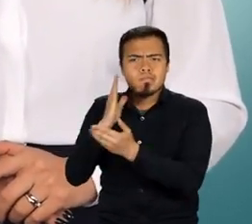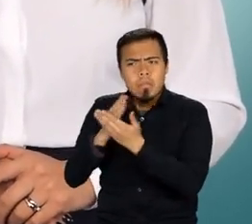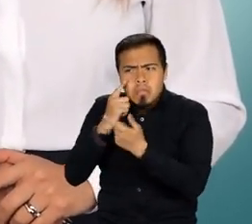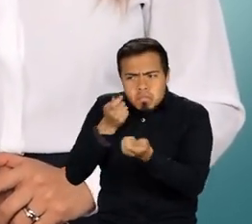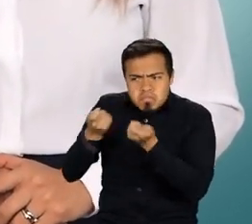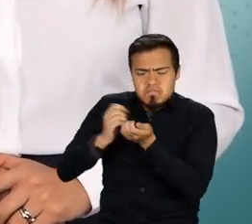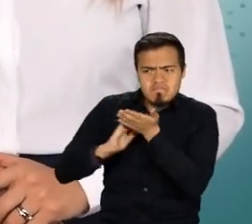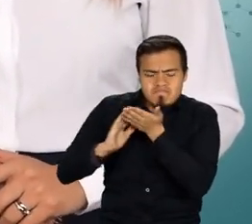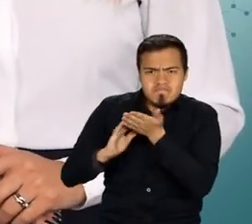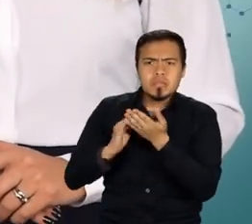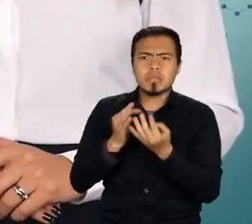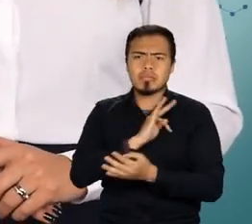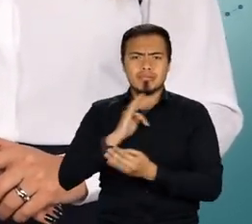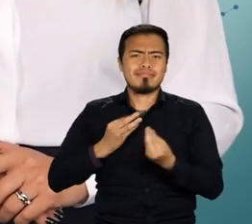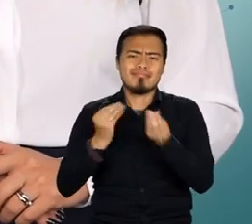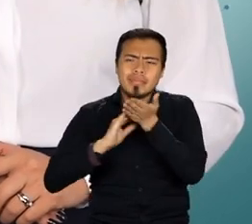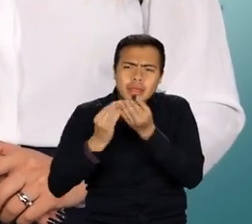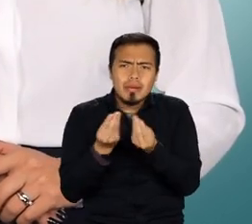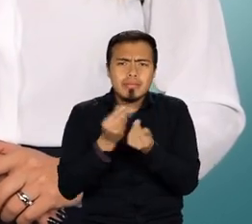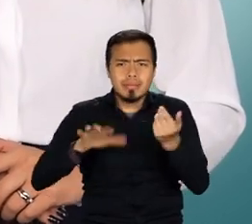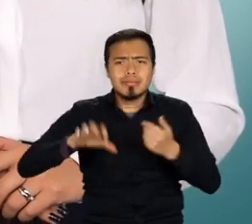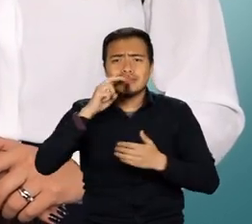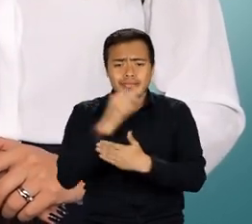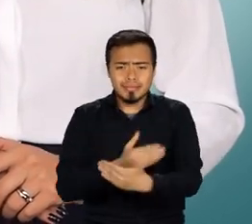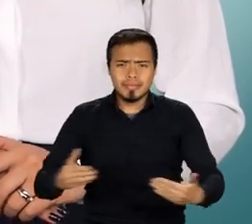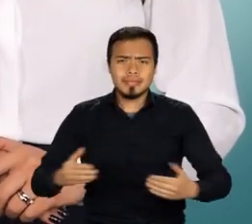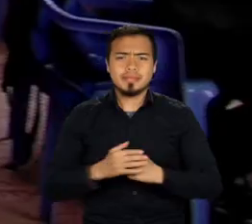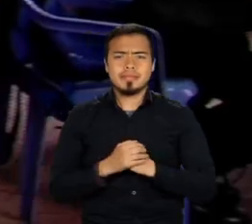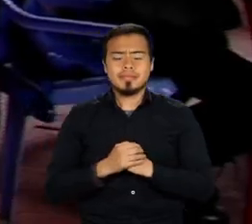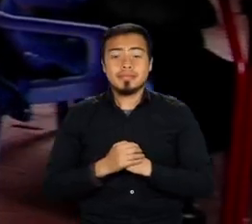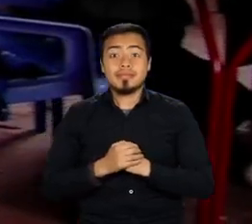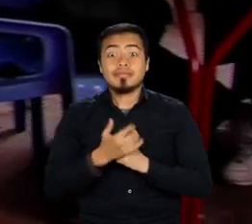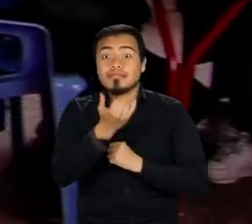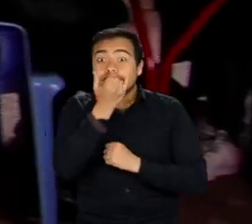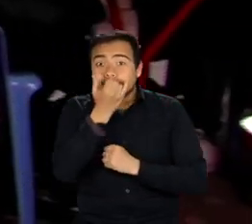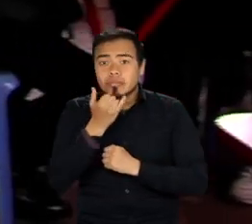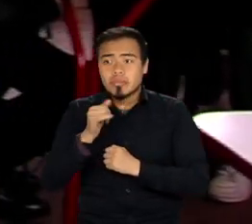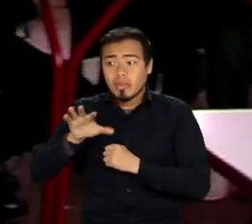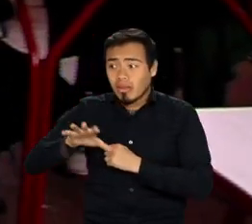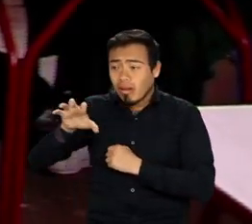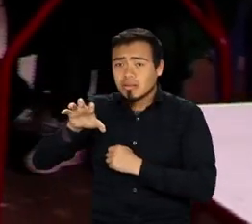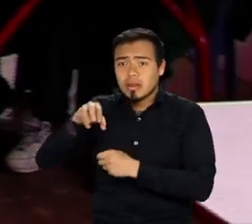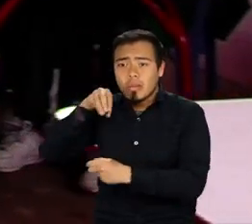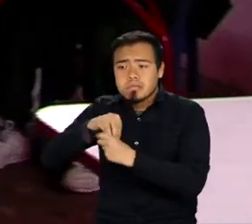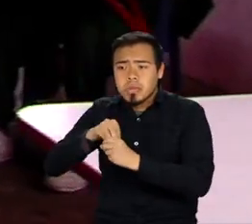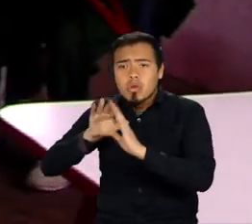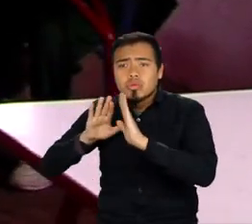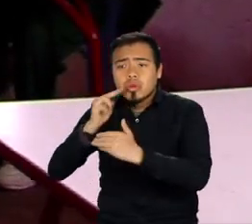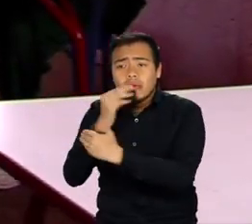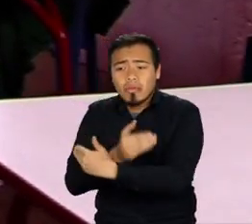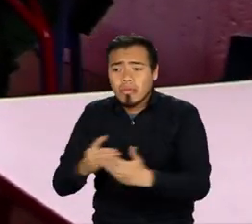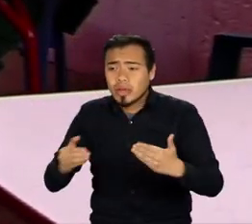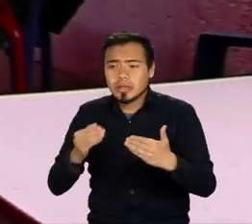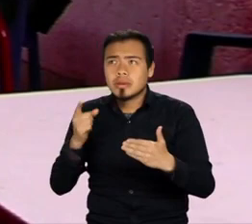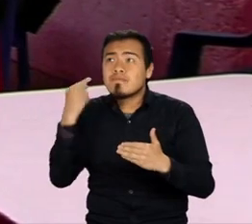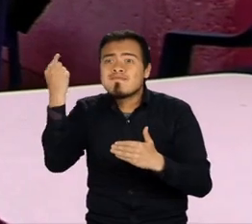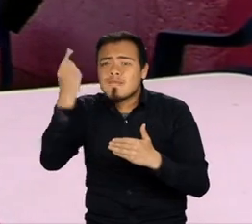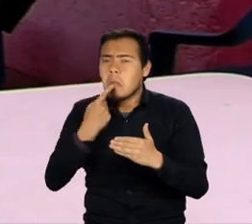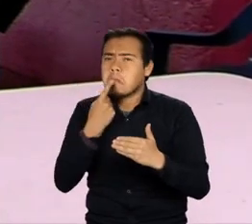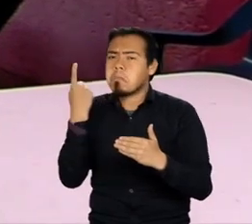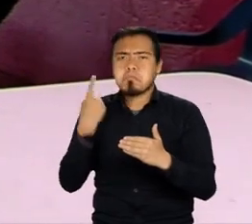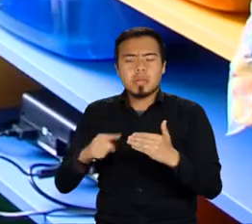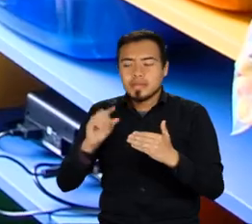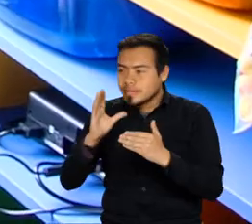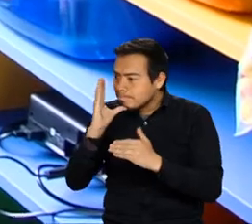tratamientos efectivos para muchos cánceres en menores. A menudo las causas del cáncer infantil se desconocen. Sin embargo,